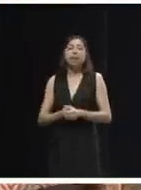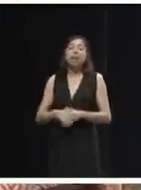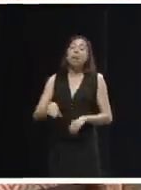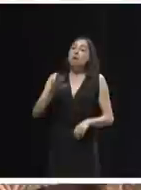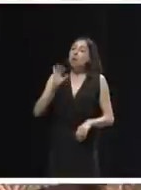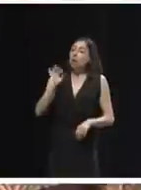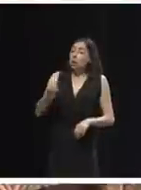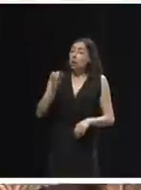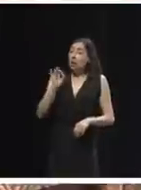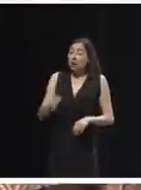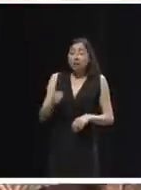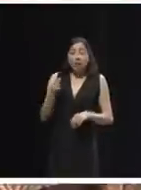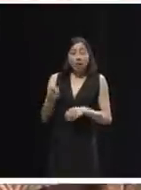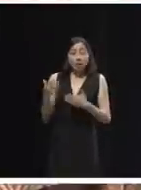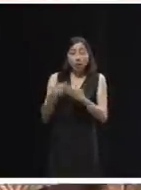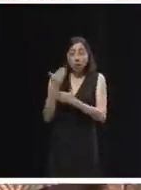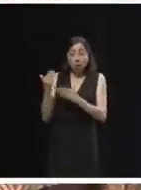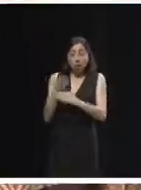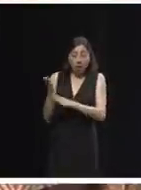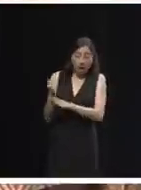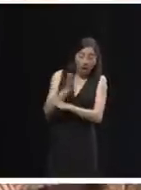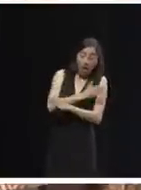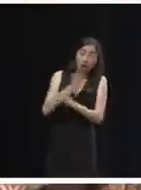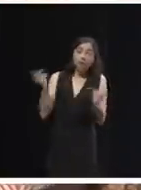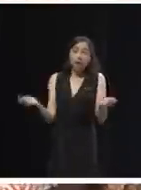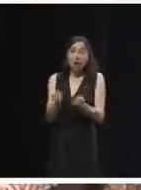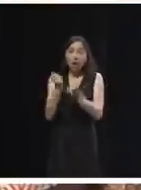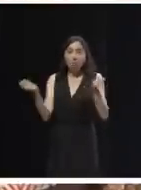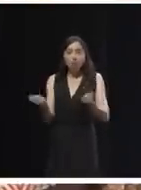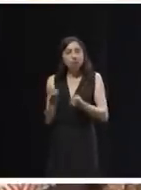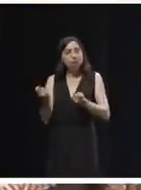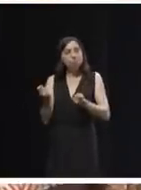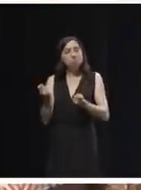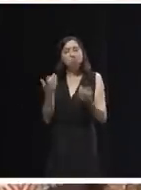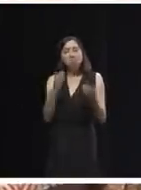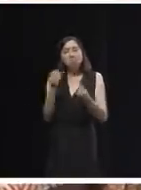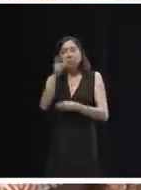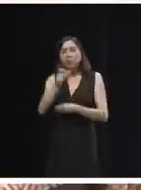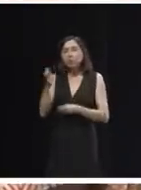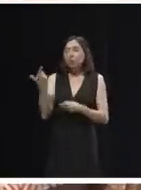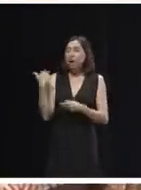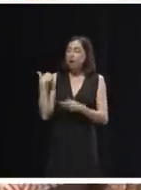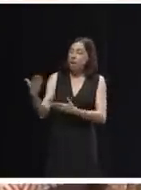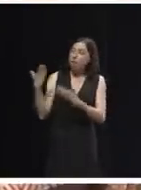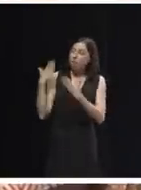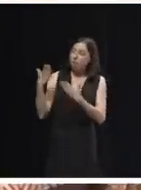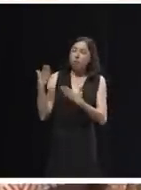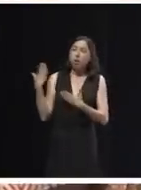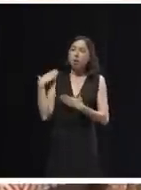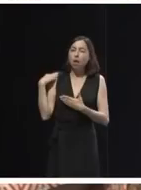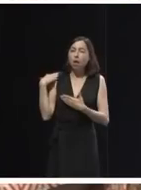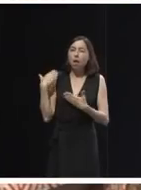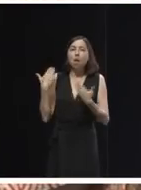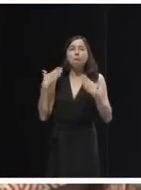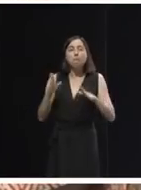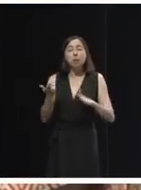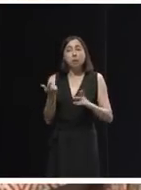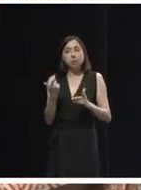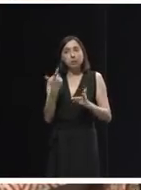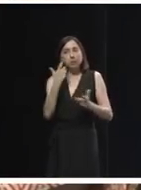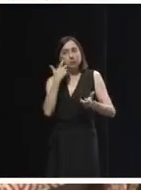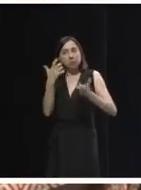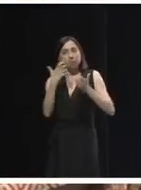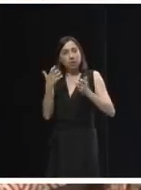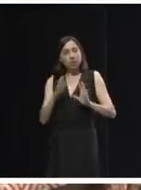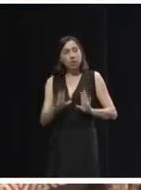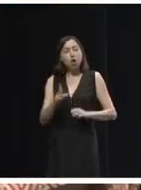estos días previos de precampaña he recibido muchas felicitaciones, pero me ha llamado la atención particularmente dos